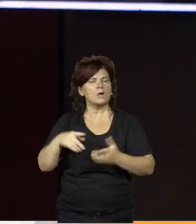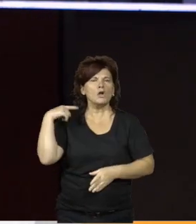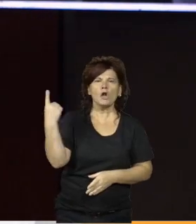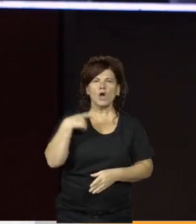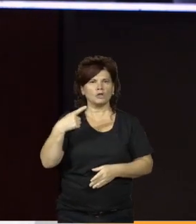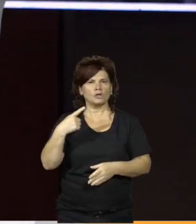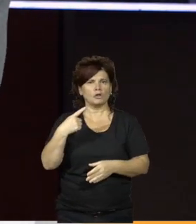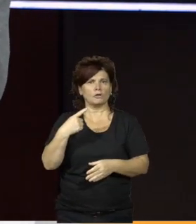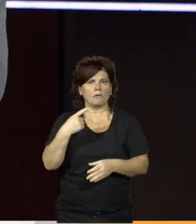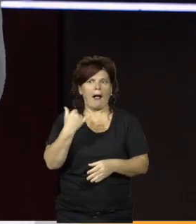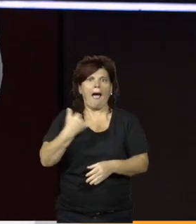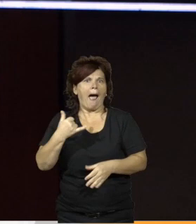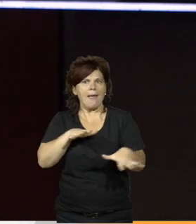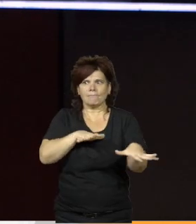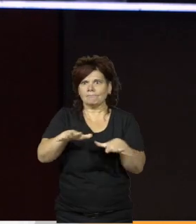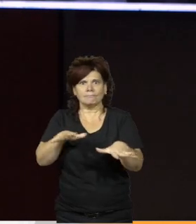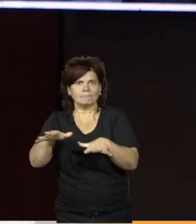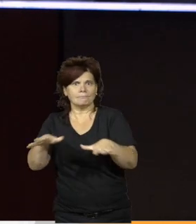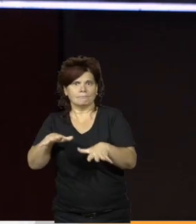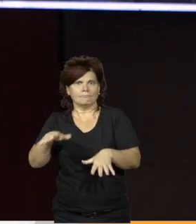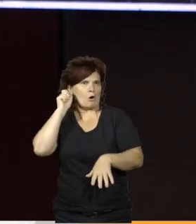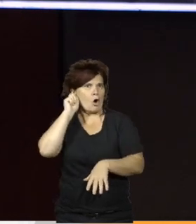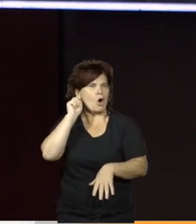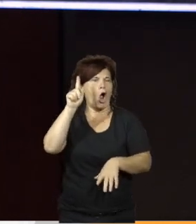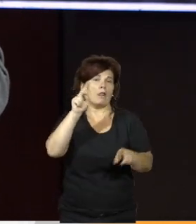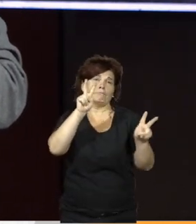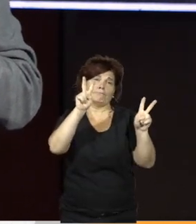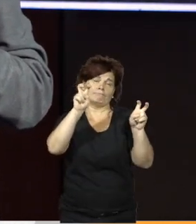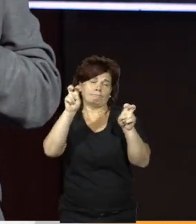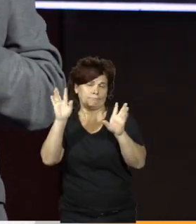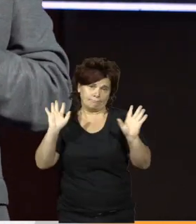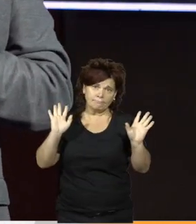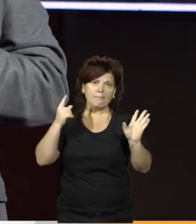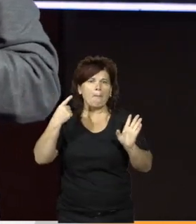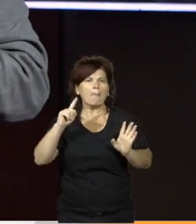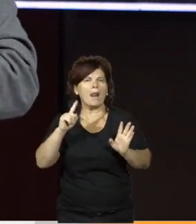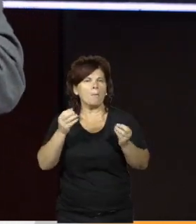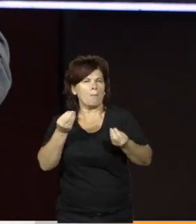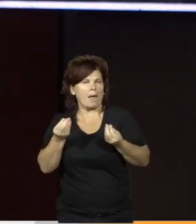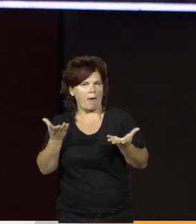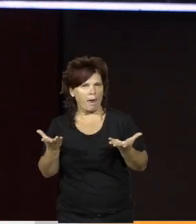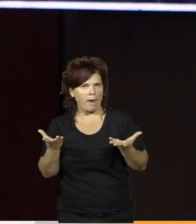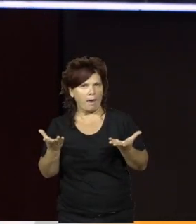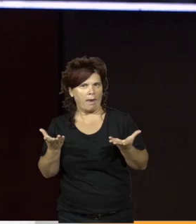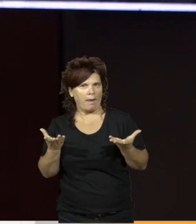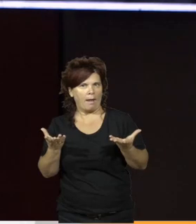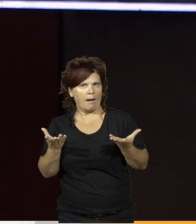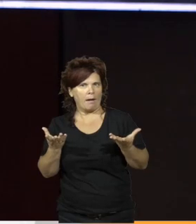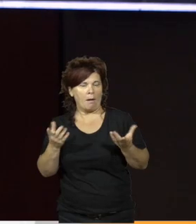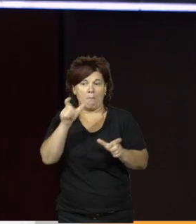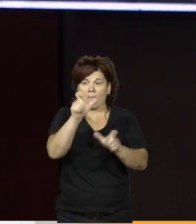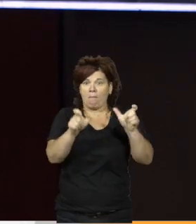tenemos muchos procedimientos que hacemos, exitosos entre comillas, digamos, pero ¿por qué? Porque la sociedad